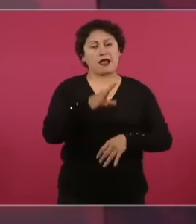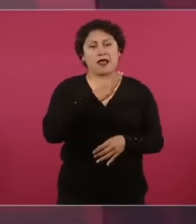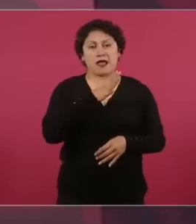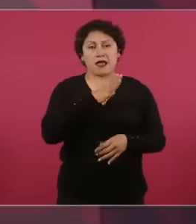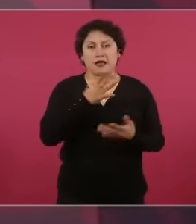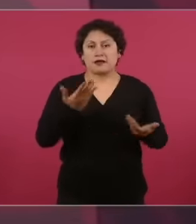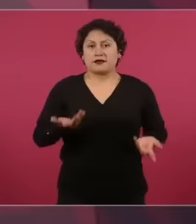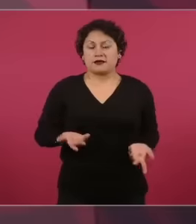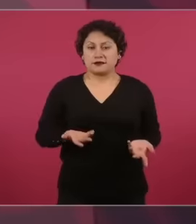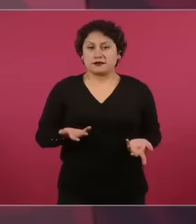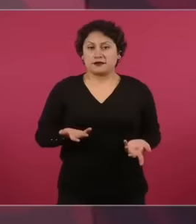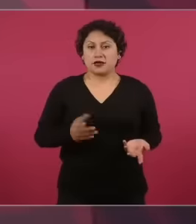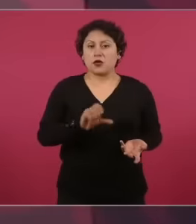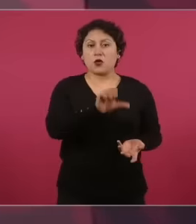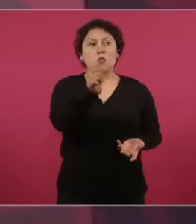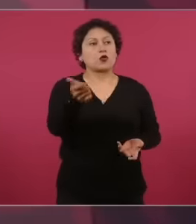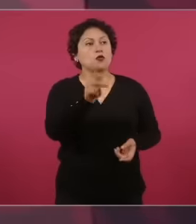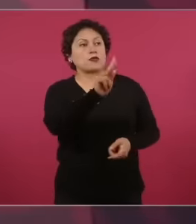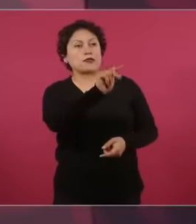las televisoras.